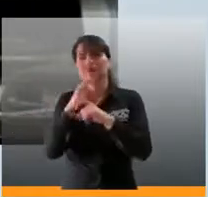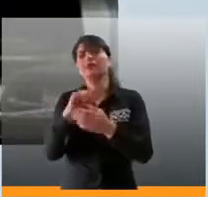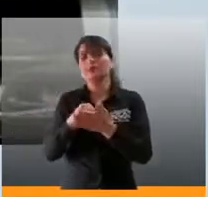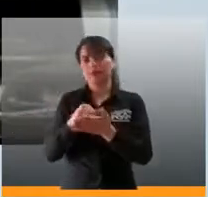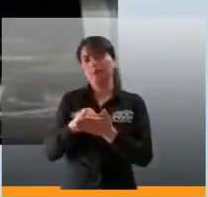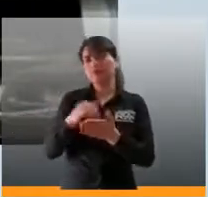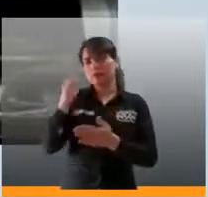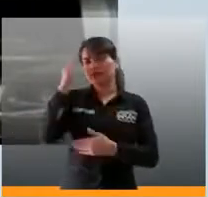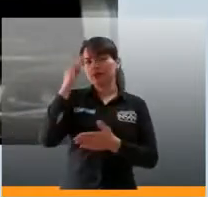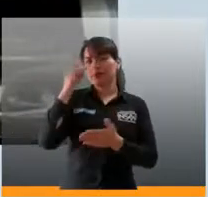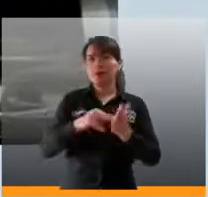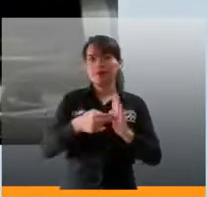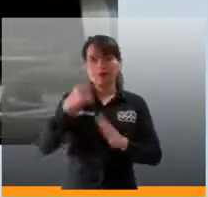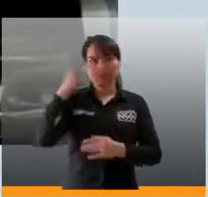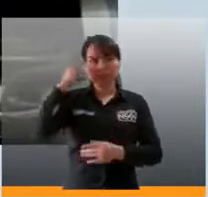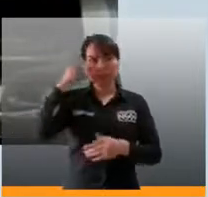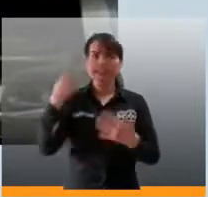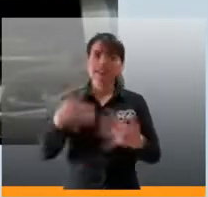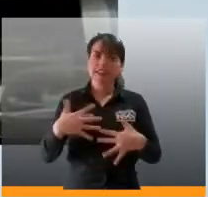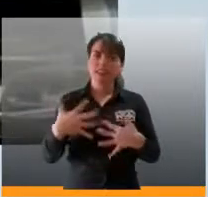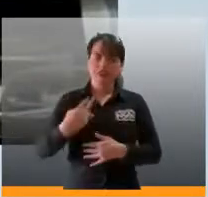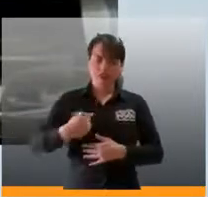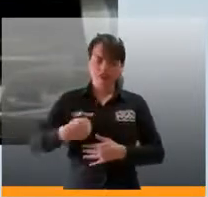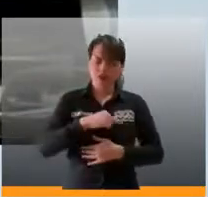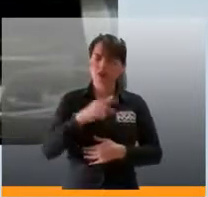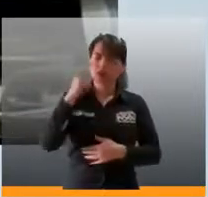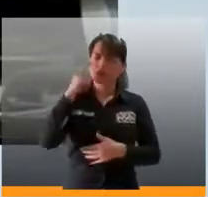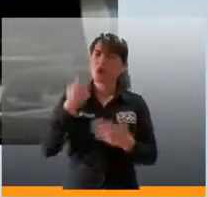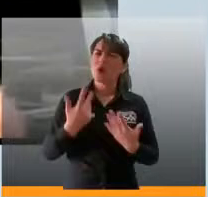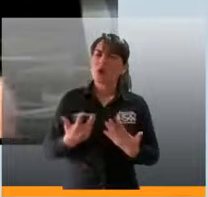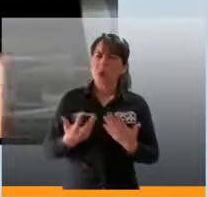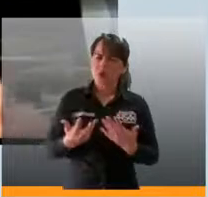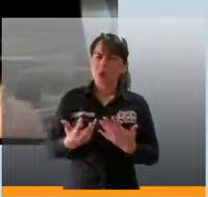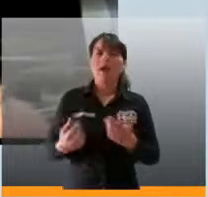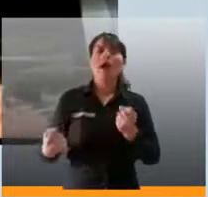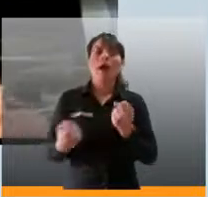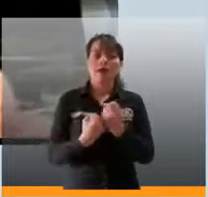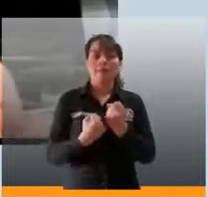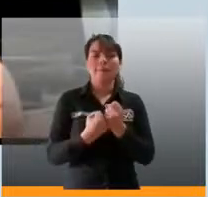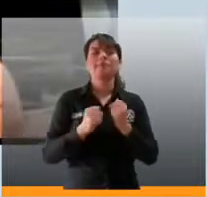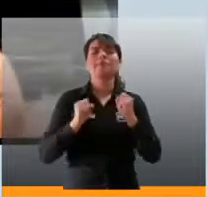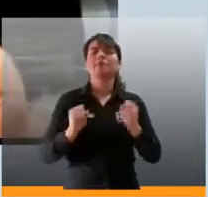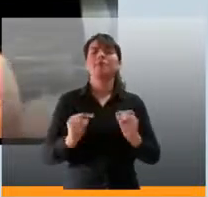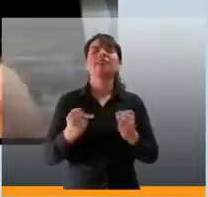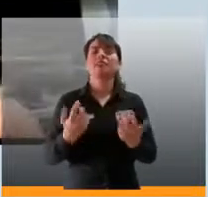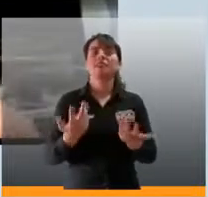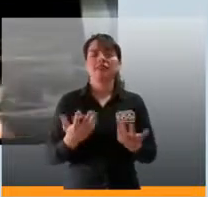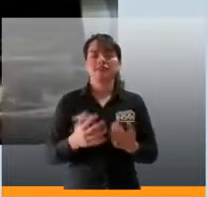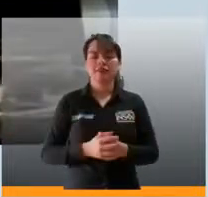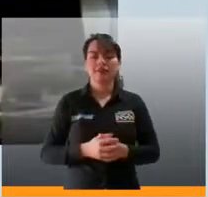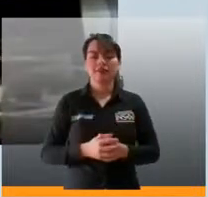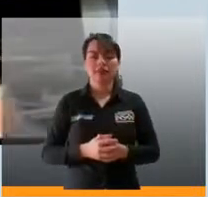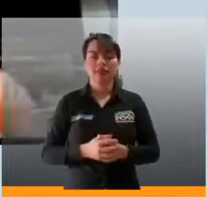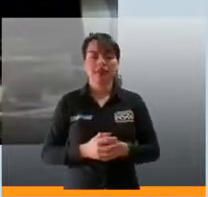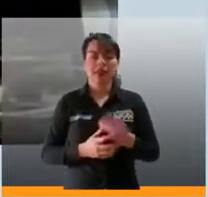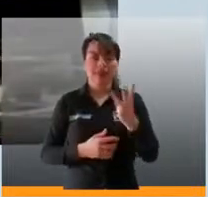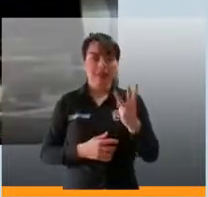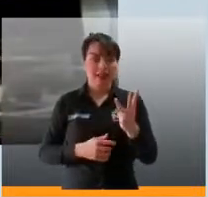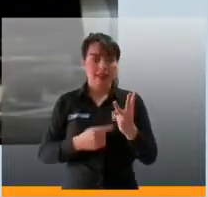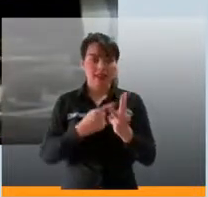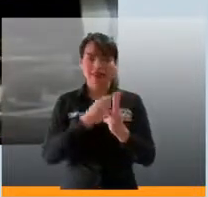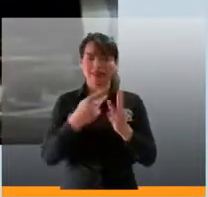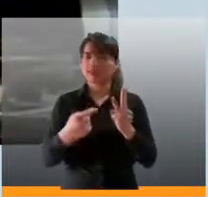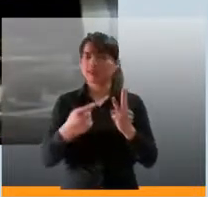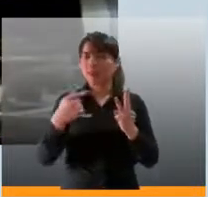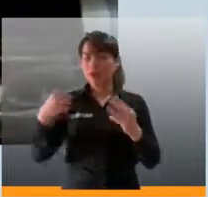un gigantesco reto. ¿Cómo hemos hecho nosotros? Nosotros nos hemos apoyado en tres columnas que se han fortalecido enormemente